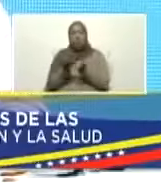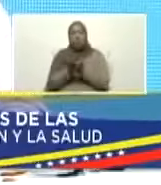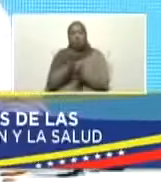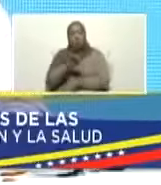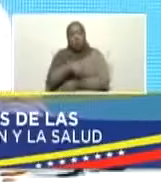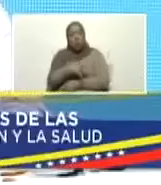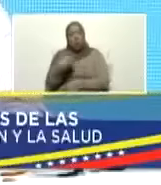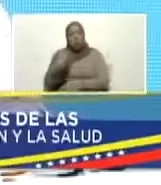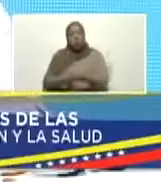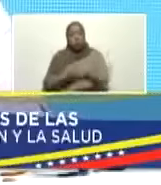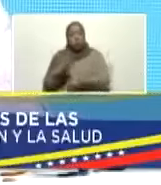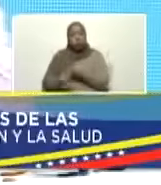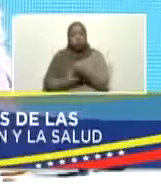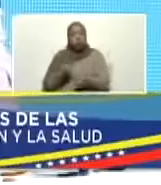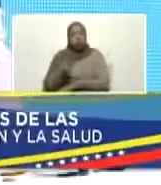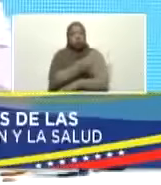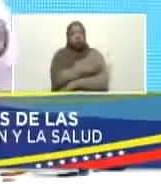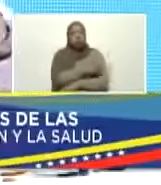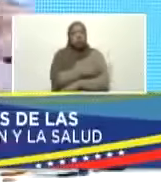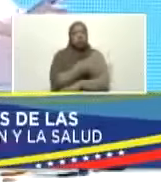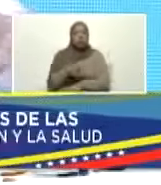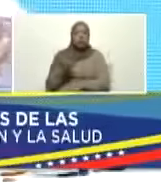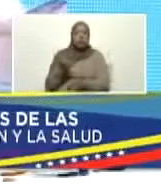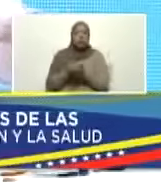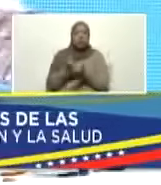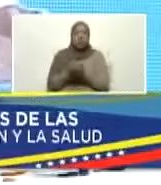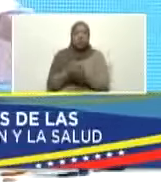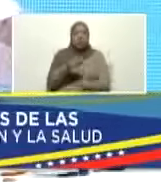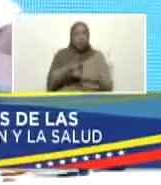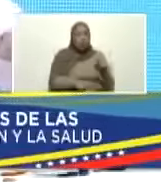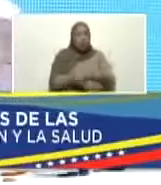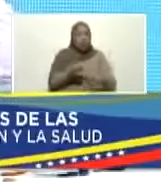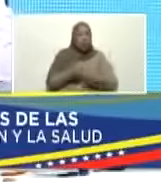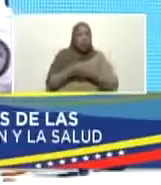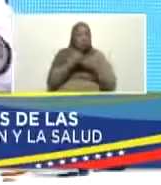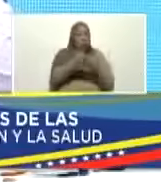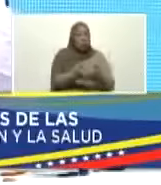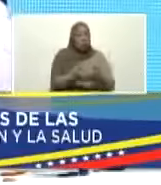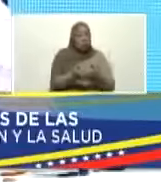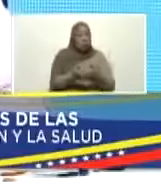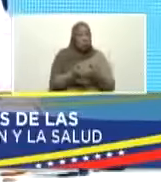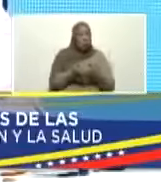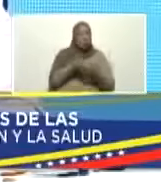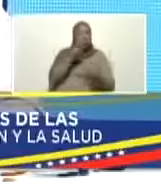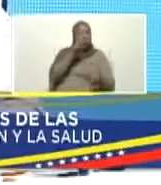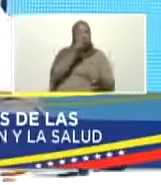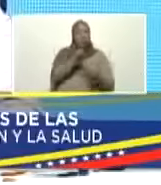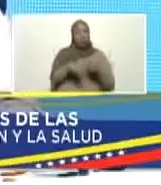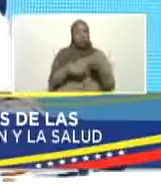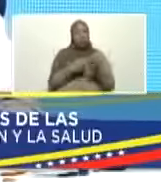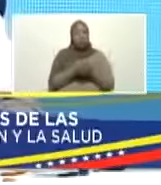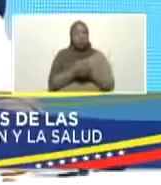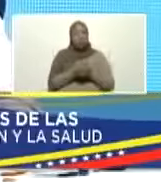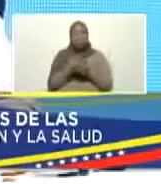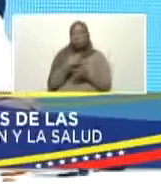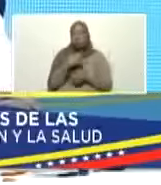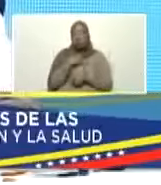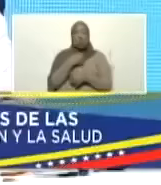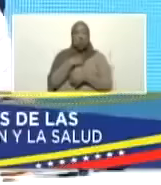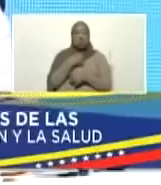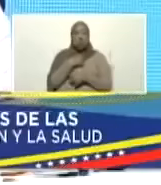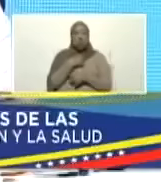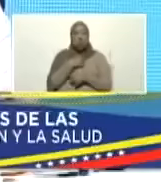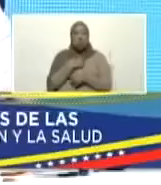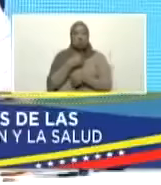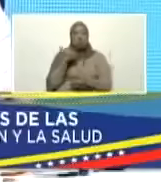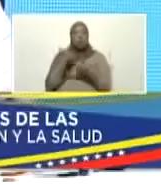universidad? ¿Pusieron aunque sea un bloque de cemento? ¿Pegaron aunque sea un bloque? No, ellos solo